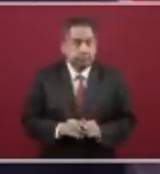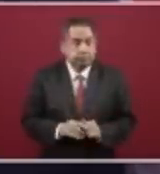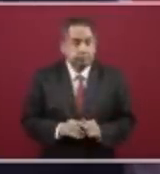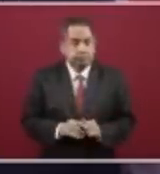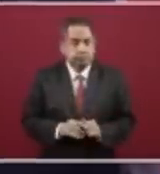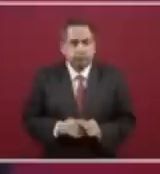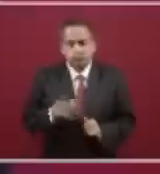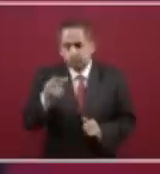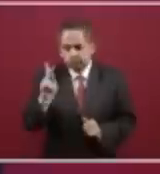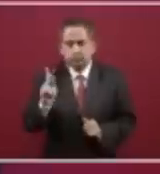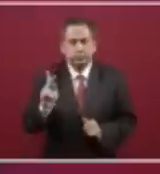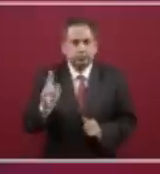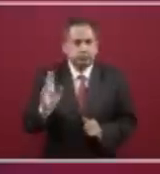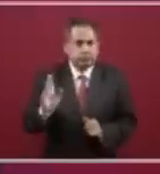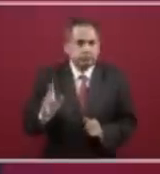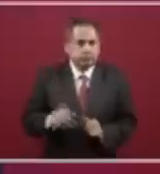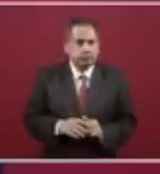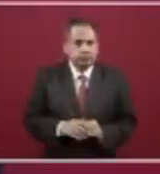pero